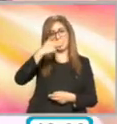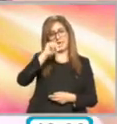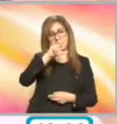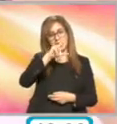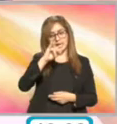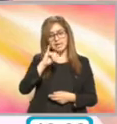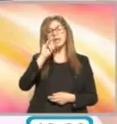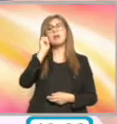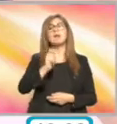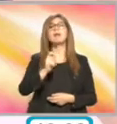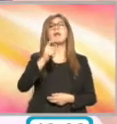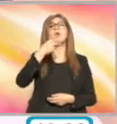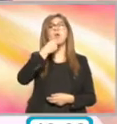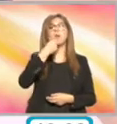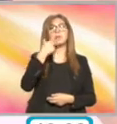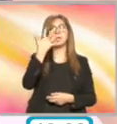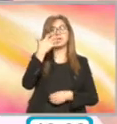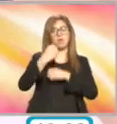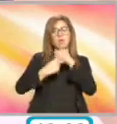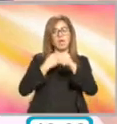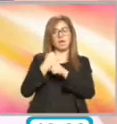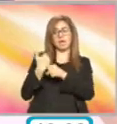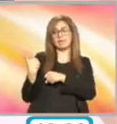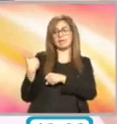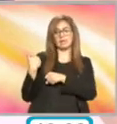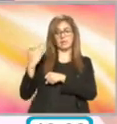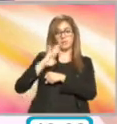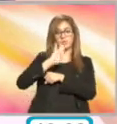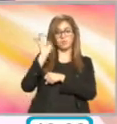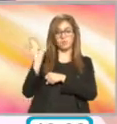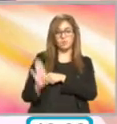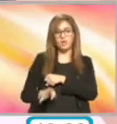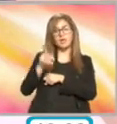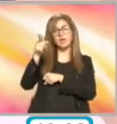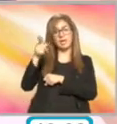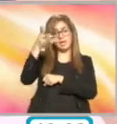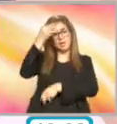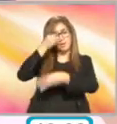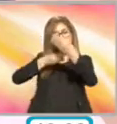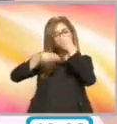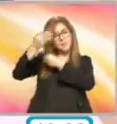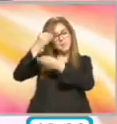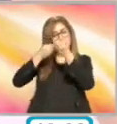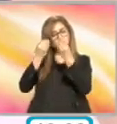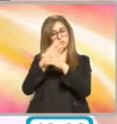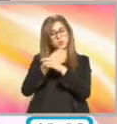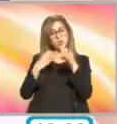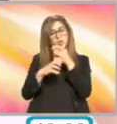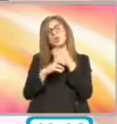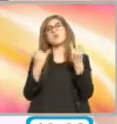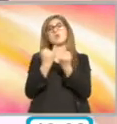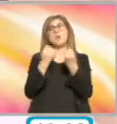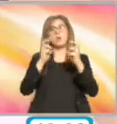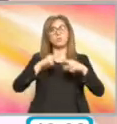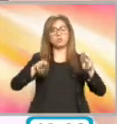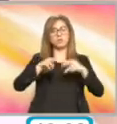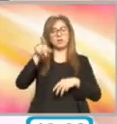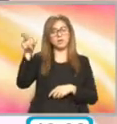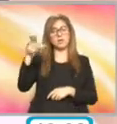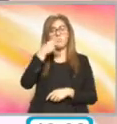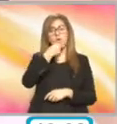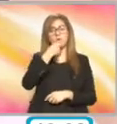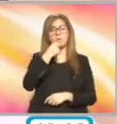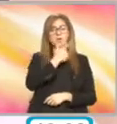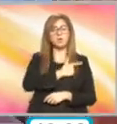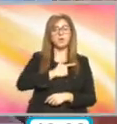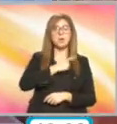los 5 años, acaba de fallecer, pero pues aprendí muchas cosas de él y sobre todo la música. A él le gustaba mucho el